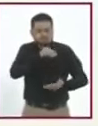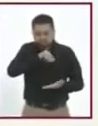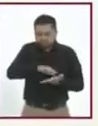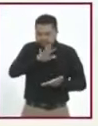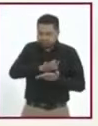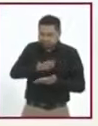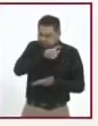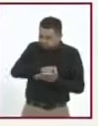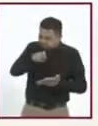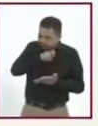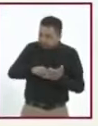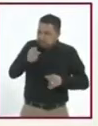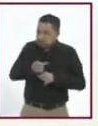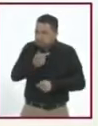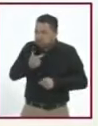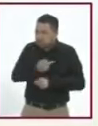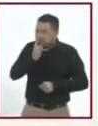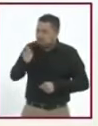lo que sucede.